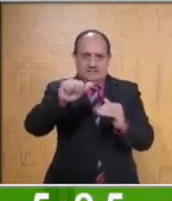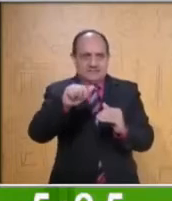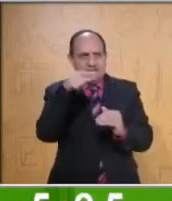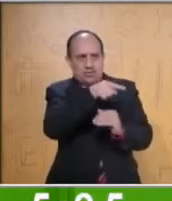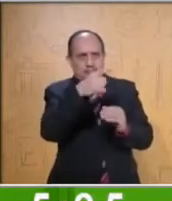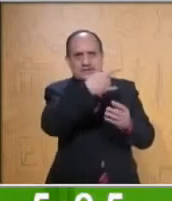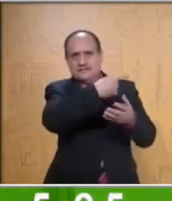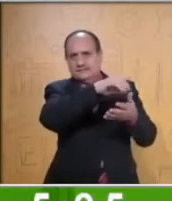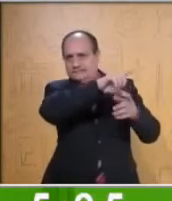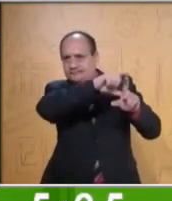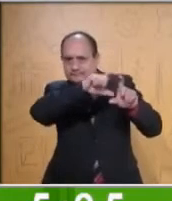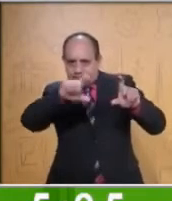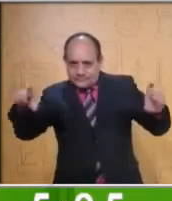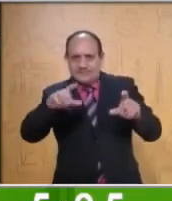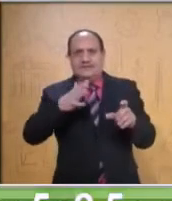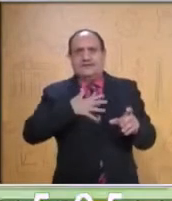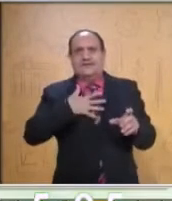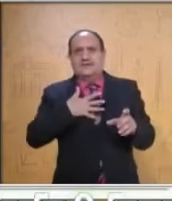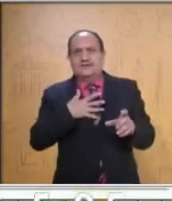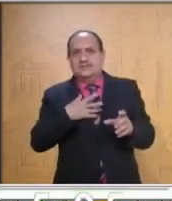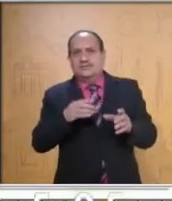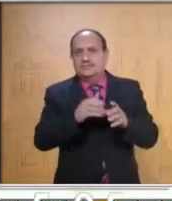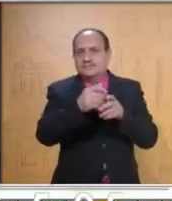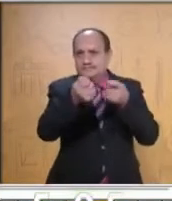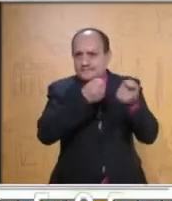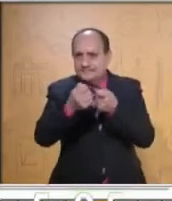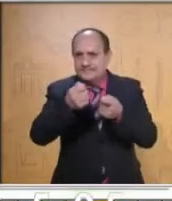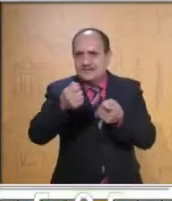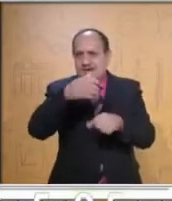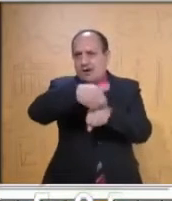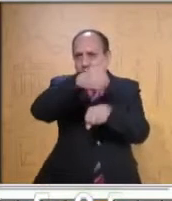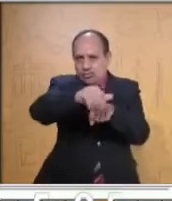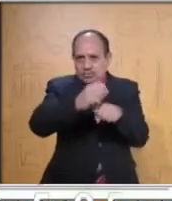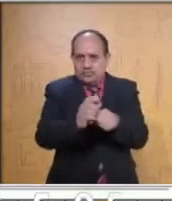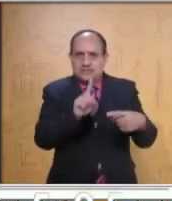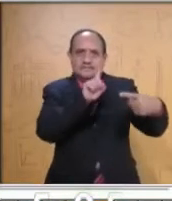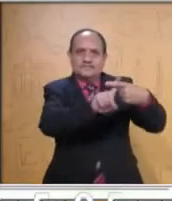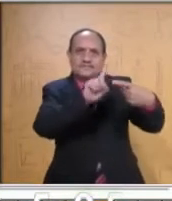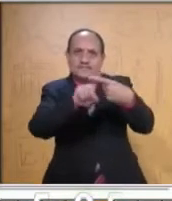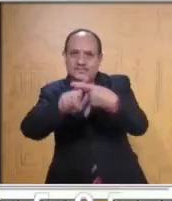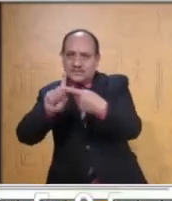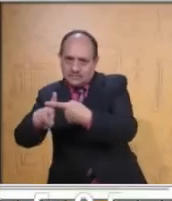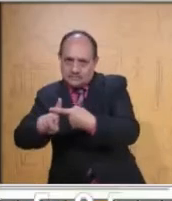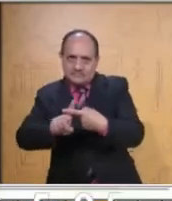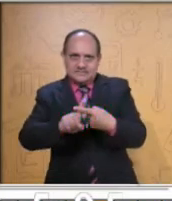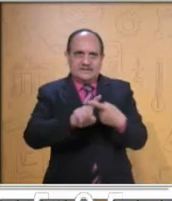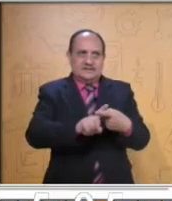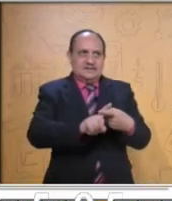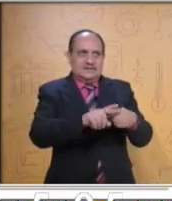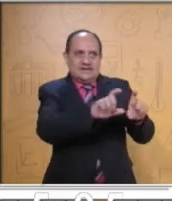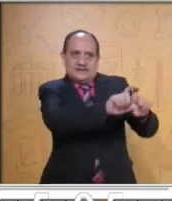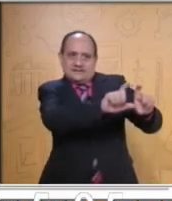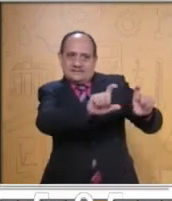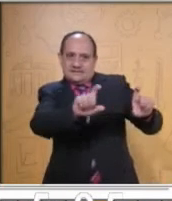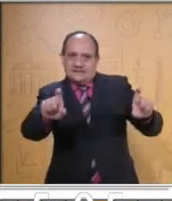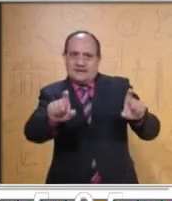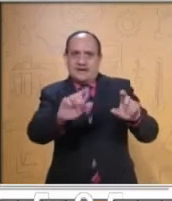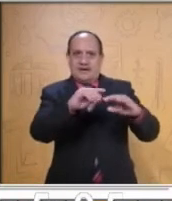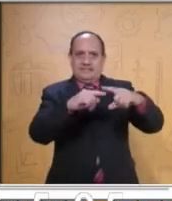fórmula. Es decir, yo voy a manejar los datos, la suma de los datos, y aquí en la parte de